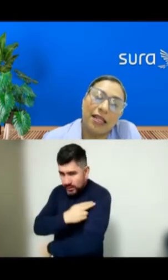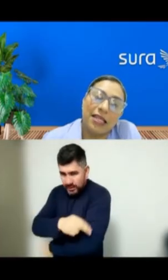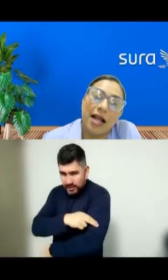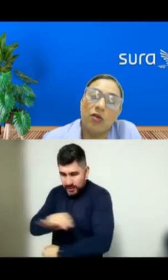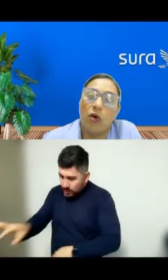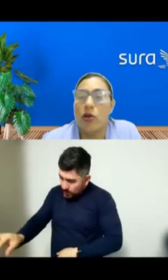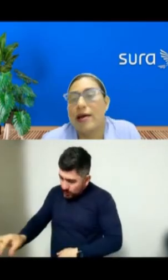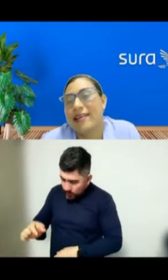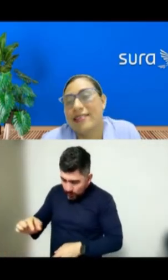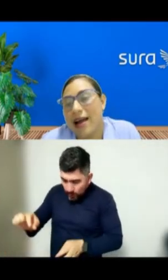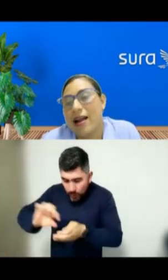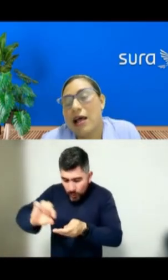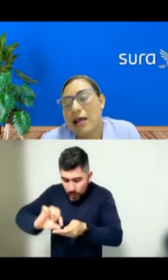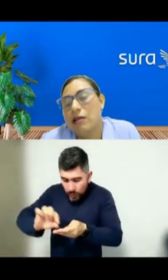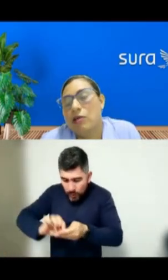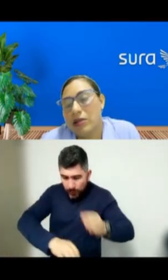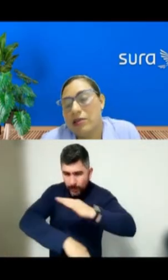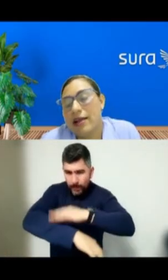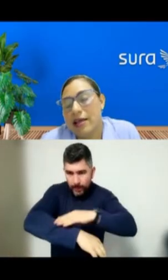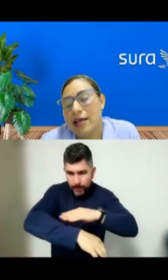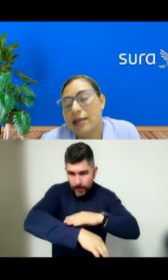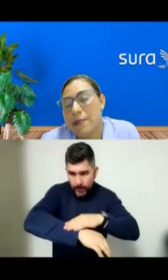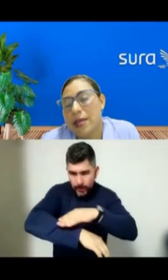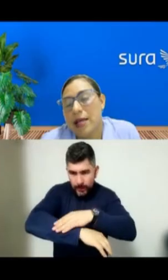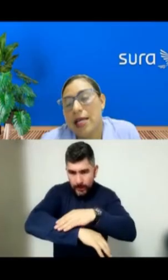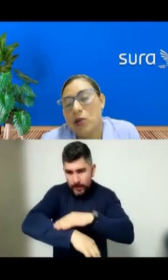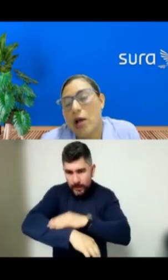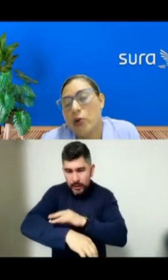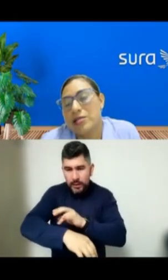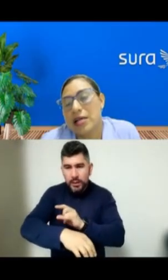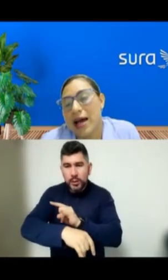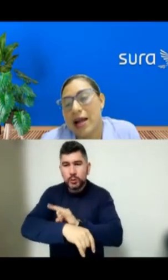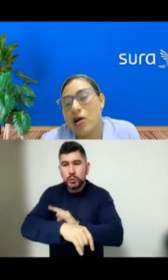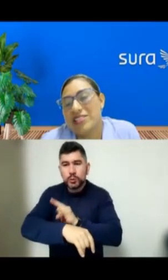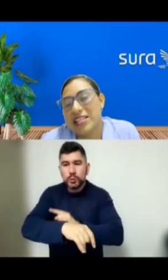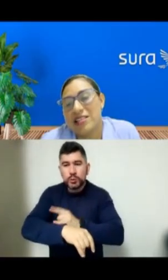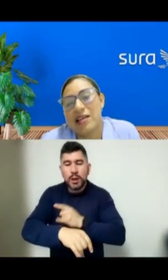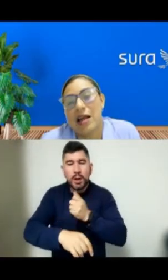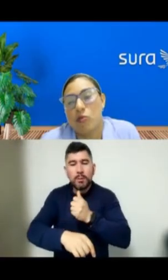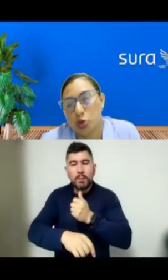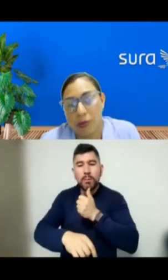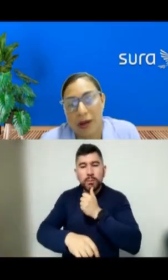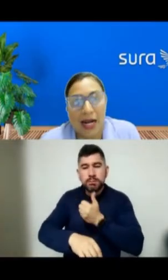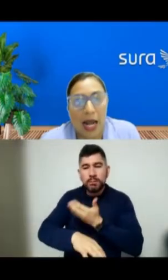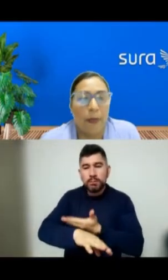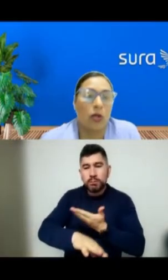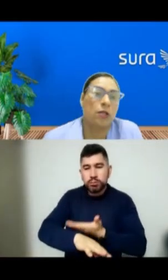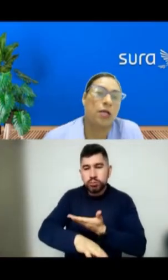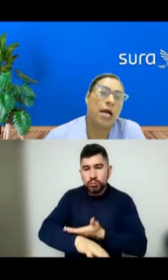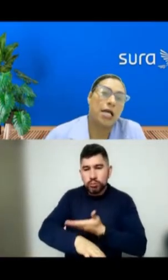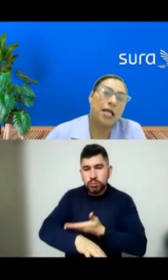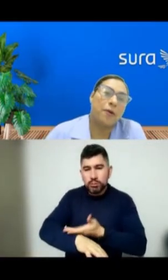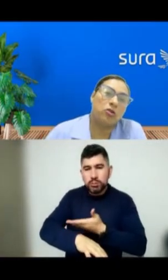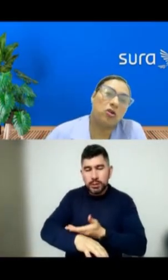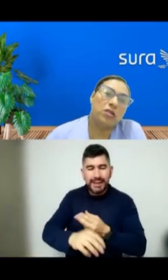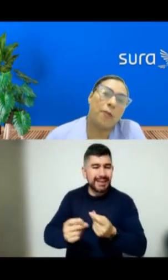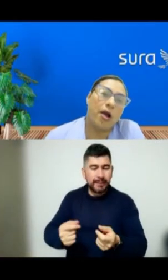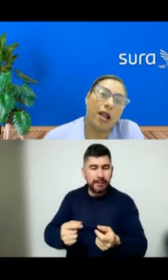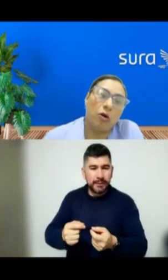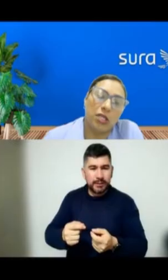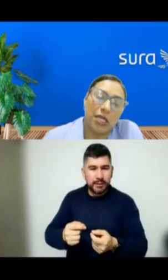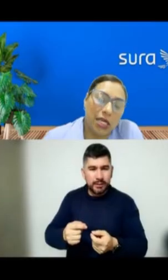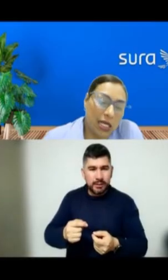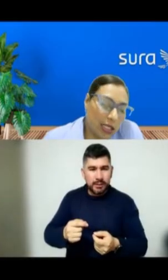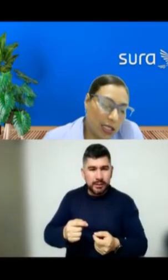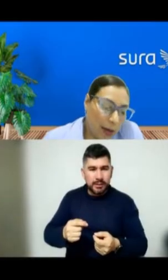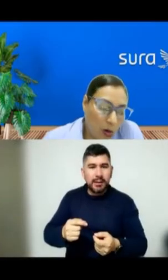ella tiene sal, nos ayuda a hidratar nuestra herida también, y nos ayuda a secar o a cicatrizar mucho más rápido. De pronto